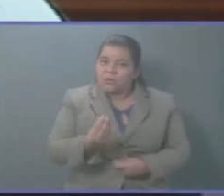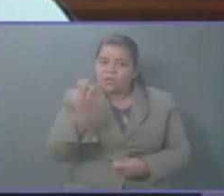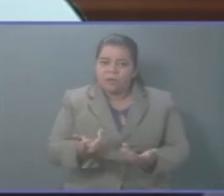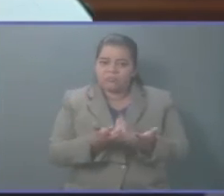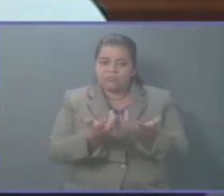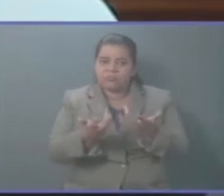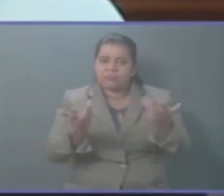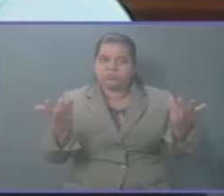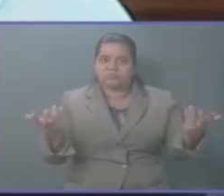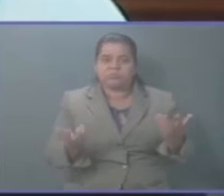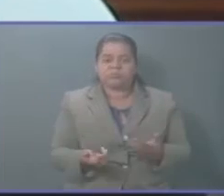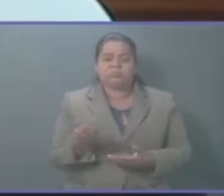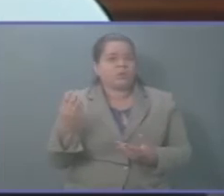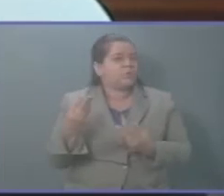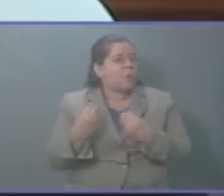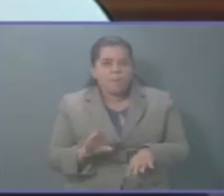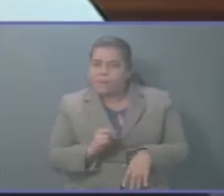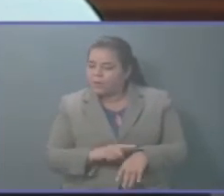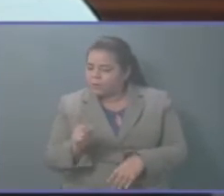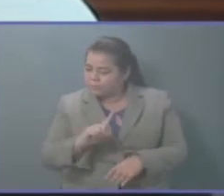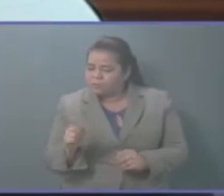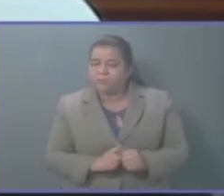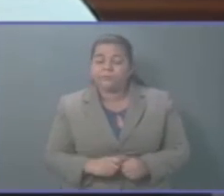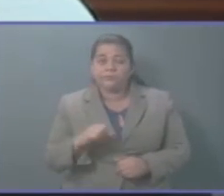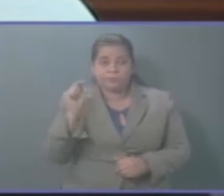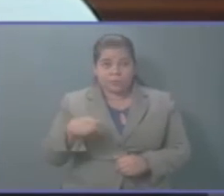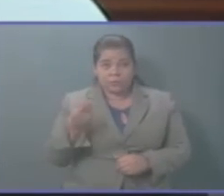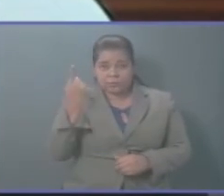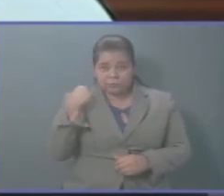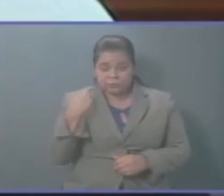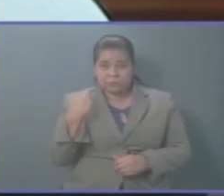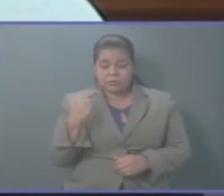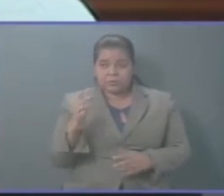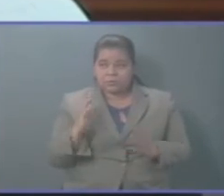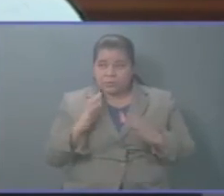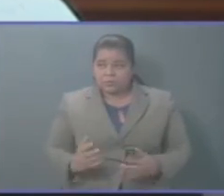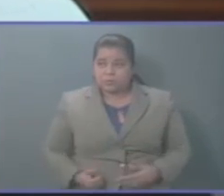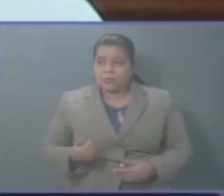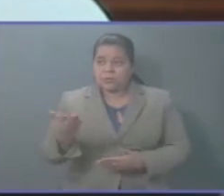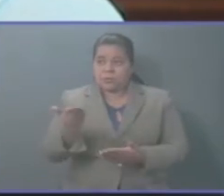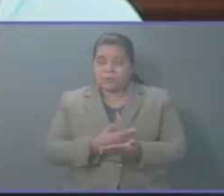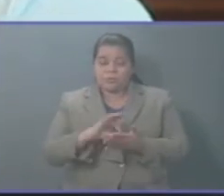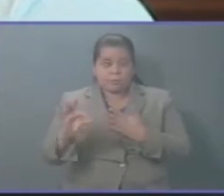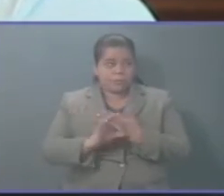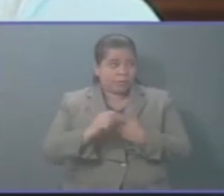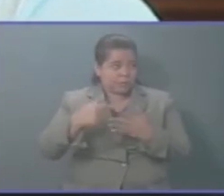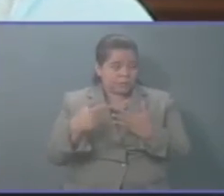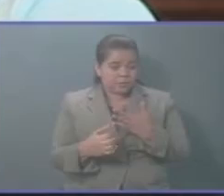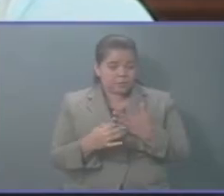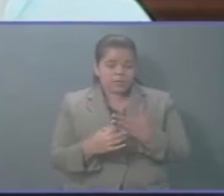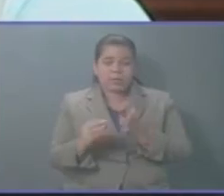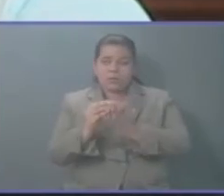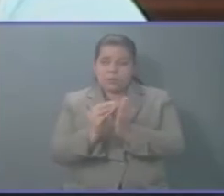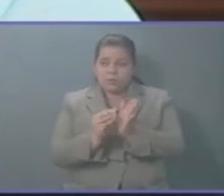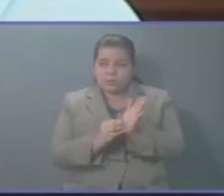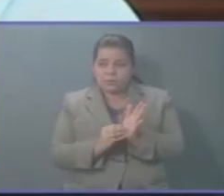perder. Sin embargo, hace un par de semanas recibimos por parte del Ejecutivo un proyecto de ley que